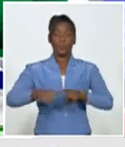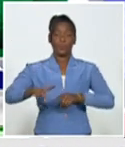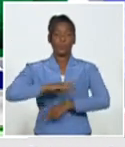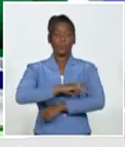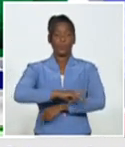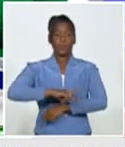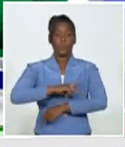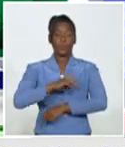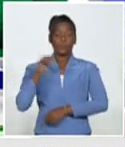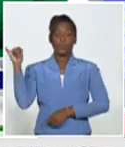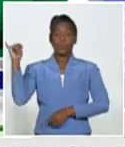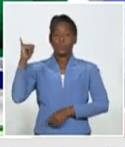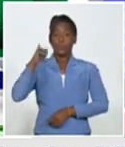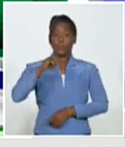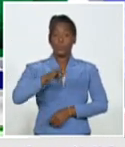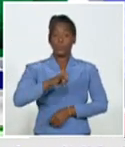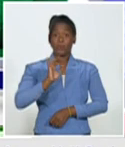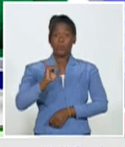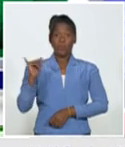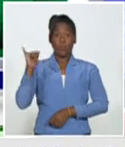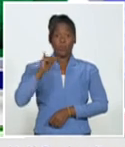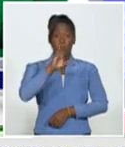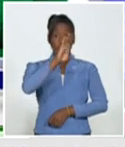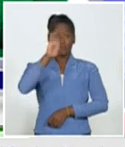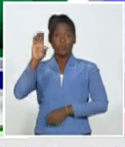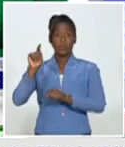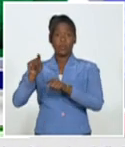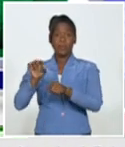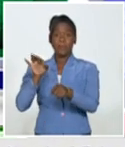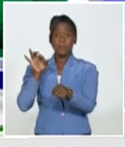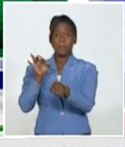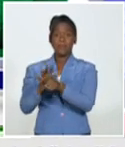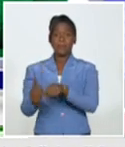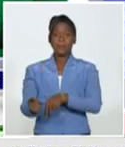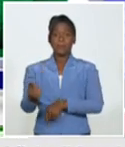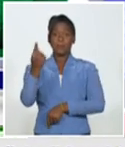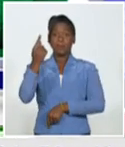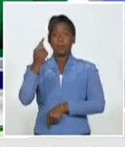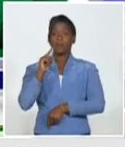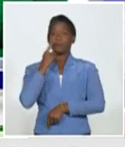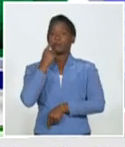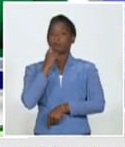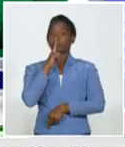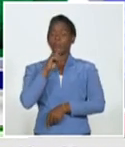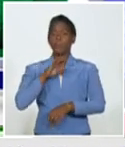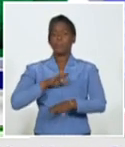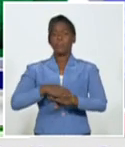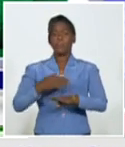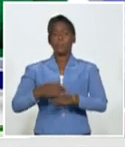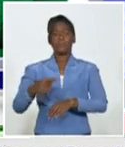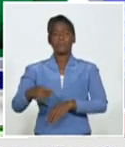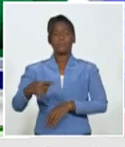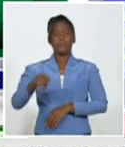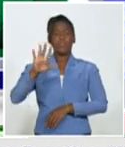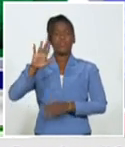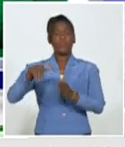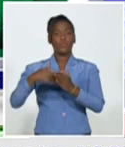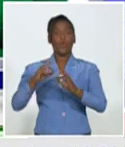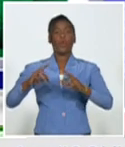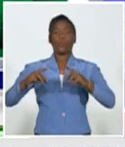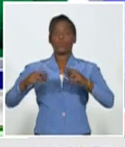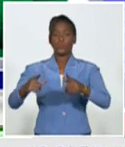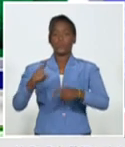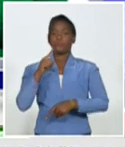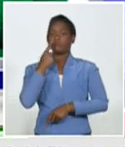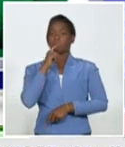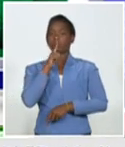PCR que se realiza al primero o al quinto día de llegar, pues se diagnosticaron con